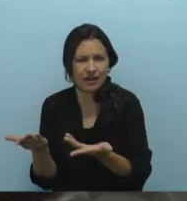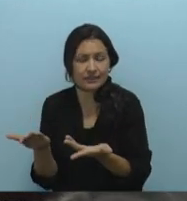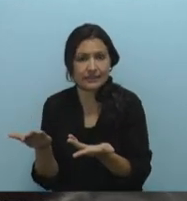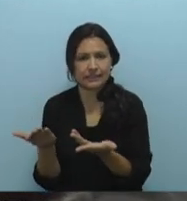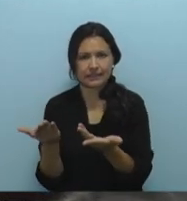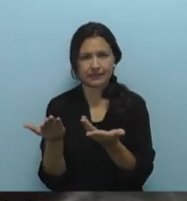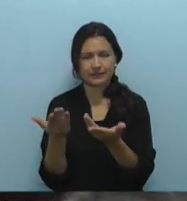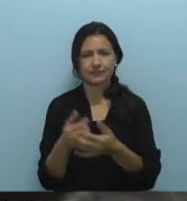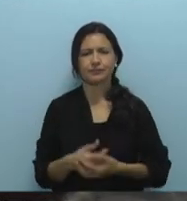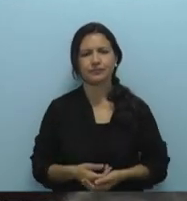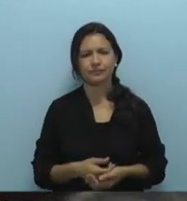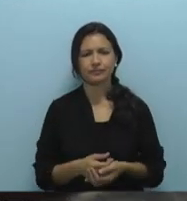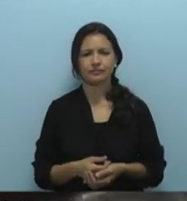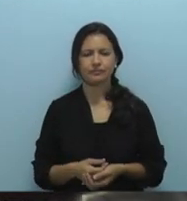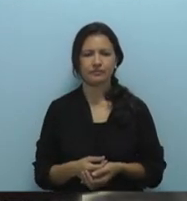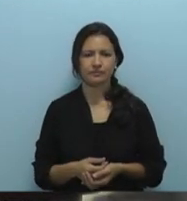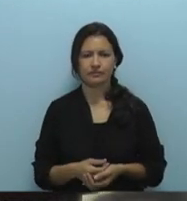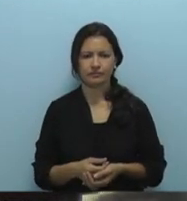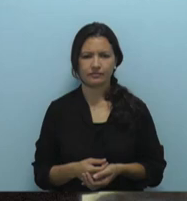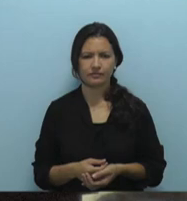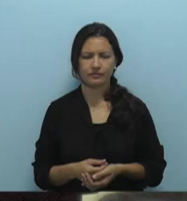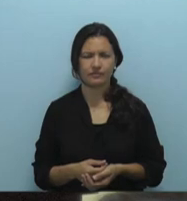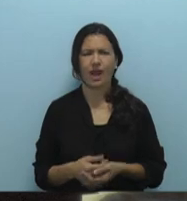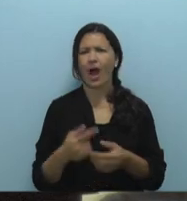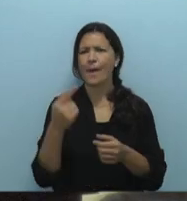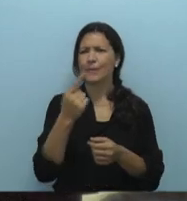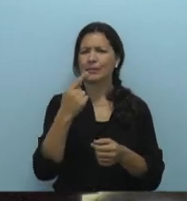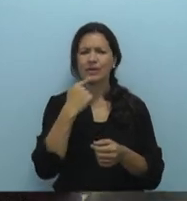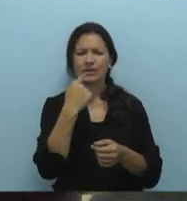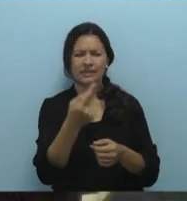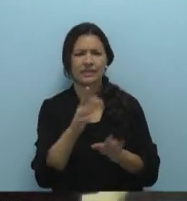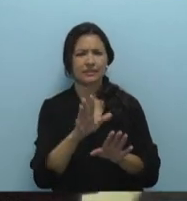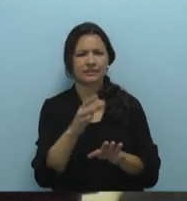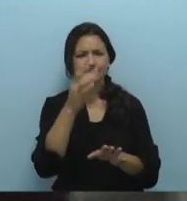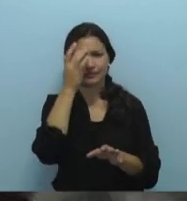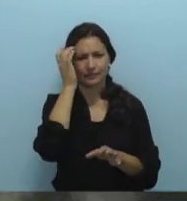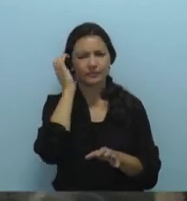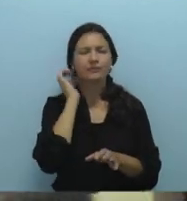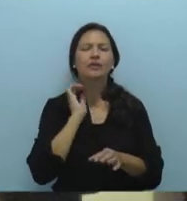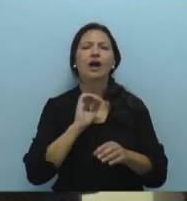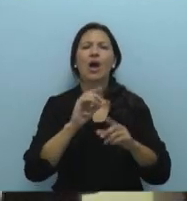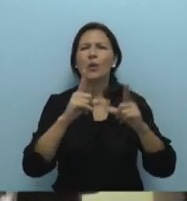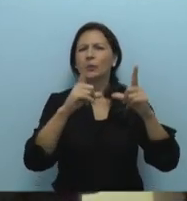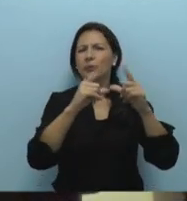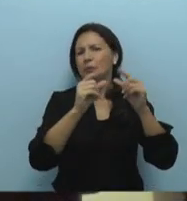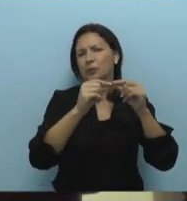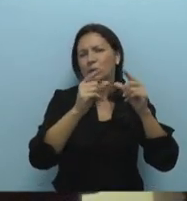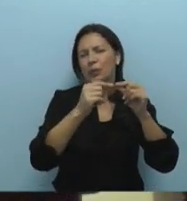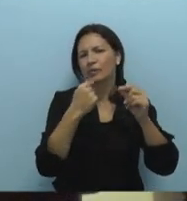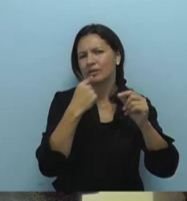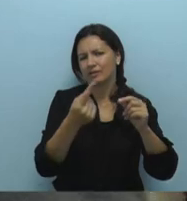muy falaces, ¿no? Porque por un lado, argumentar solo un dato macroeconómico, ni siquiera hablamos de